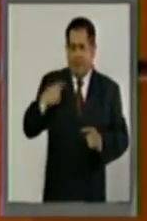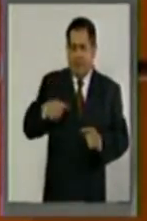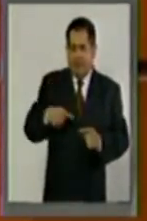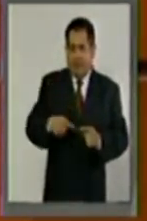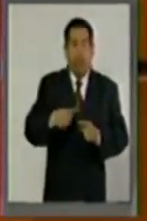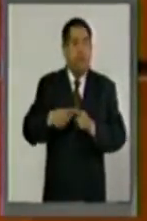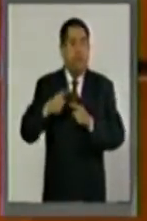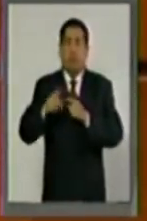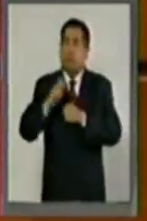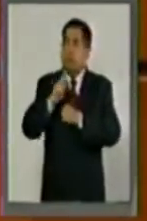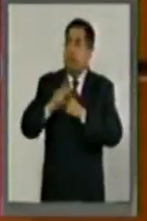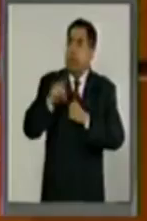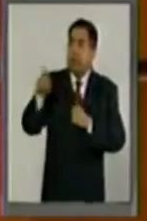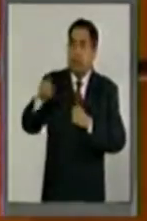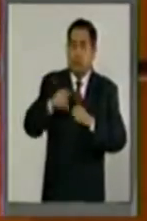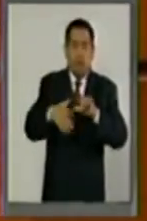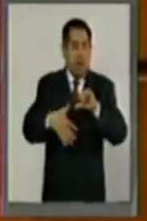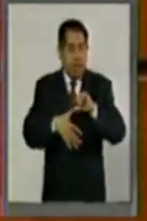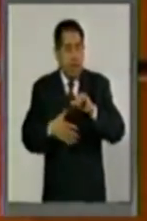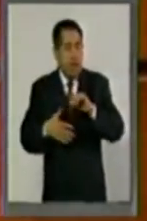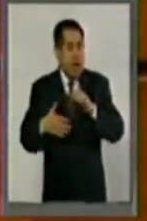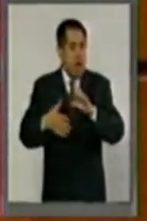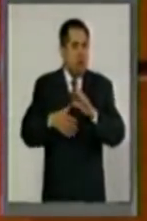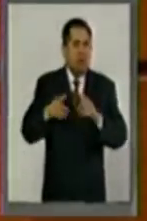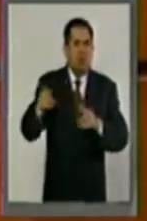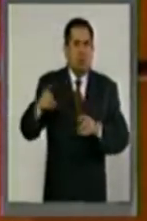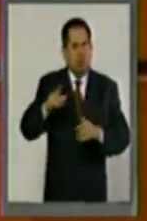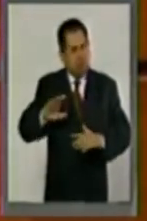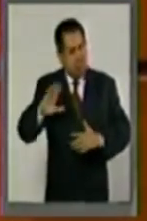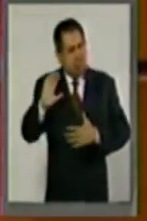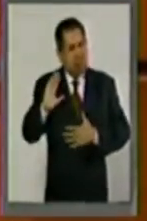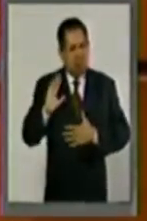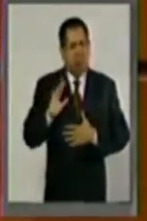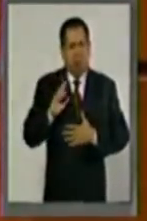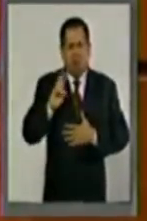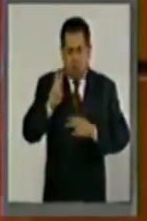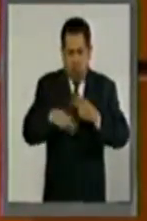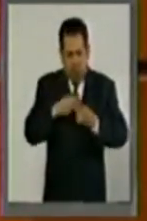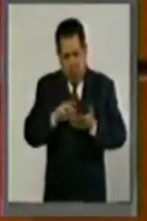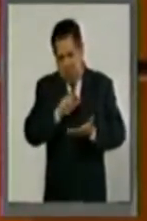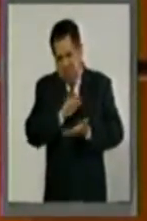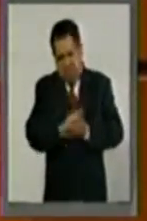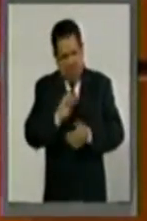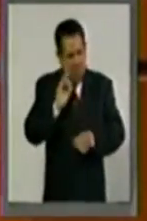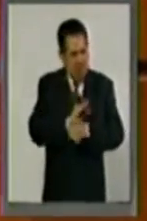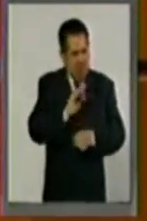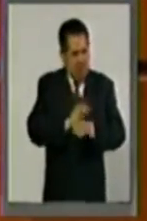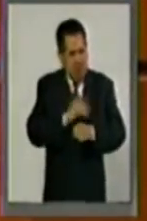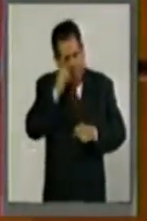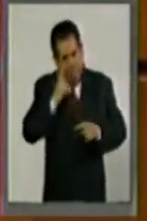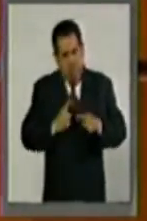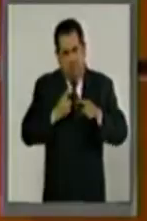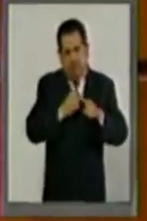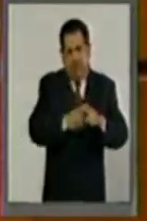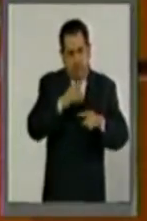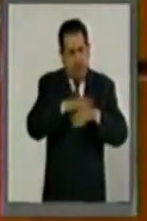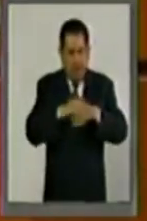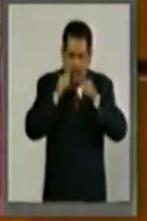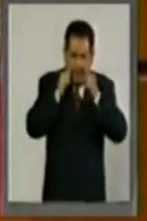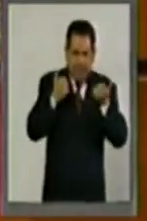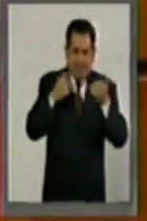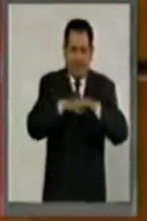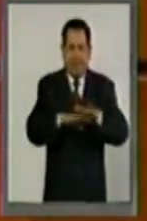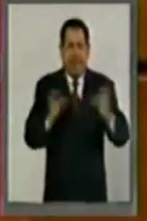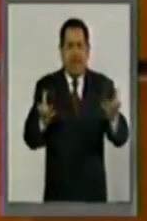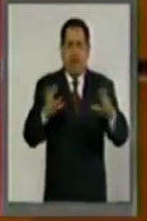diversos países de Iberoamérica han asumido el compromiso de legislar en pro de una plena integración de las personas